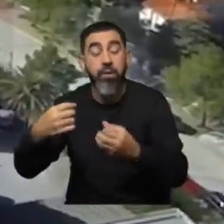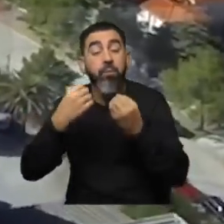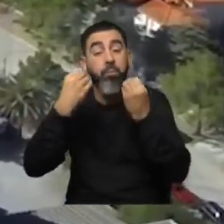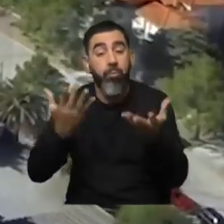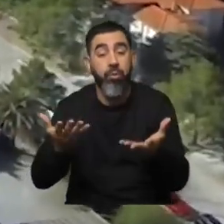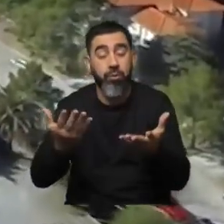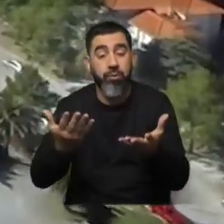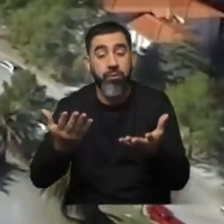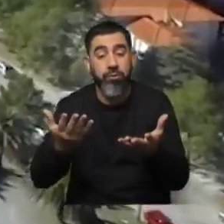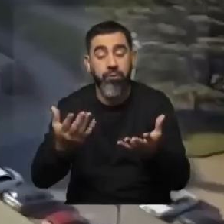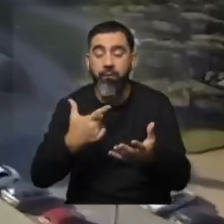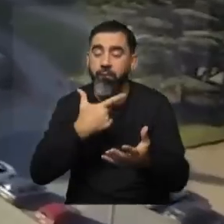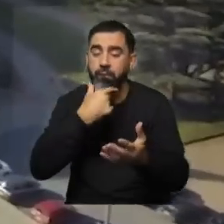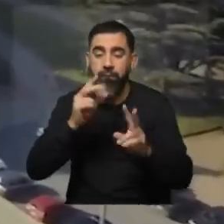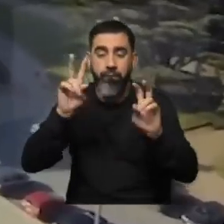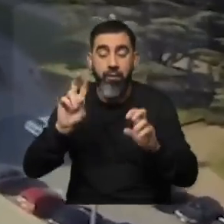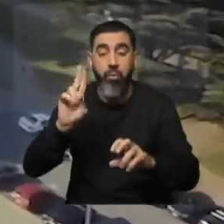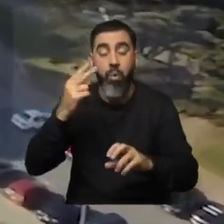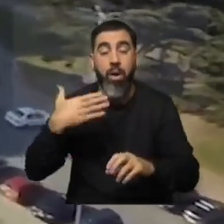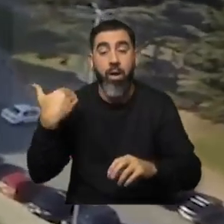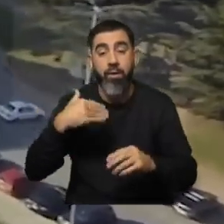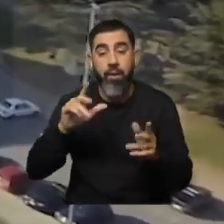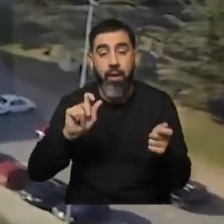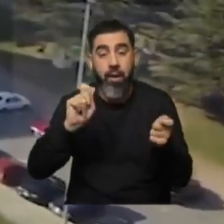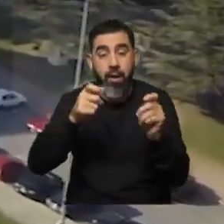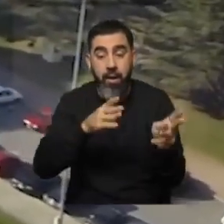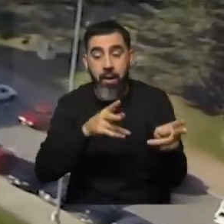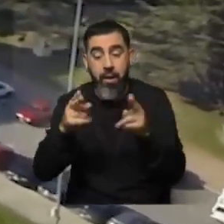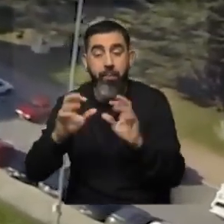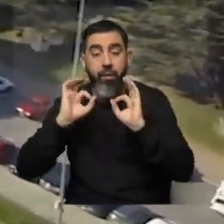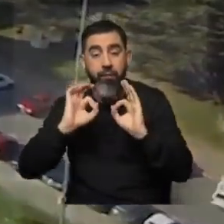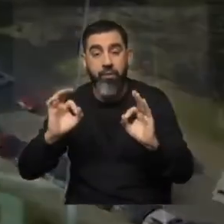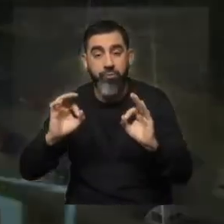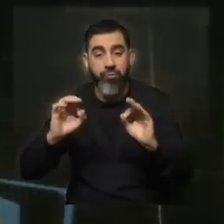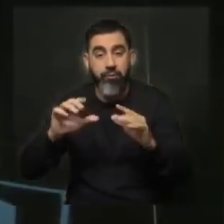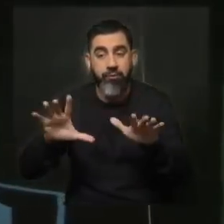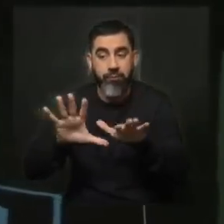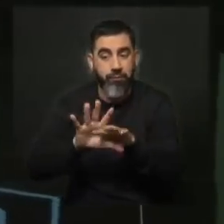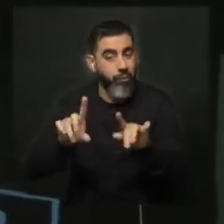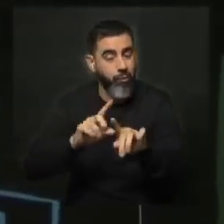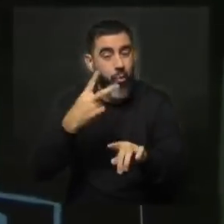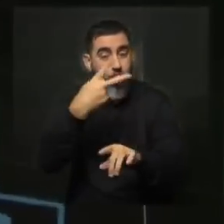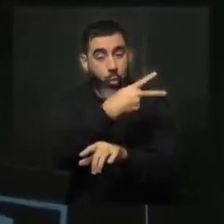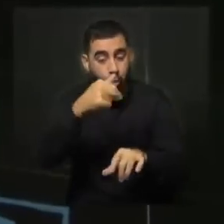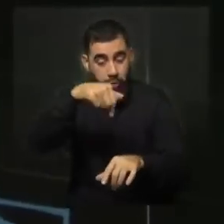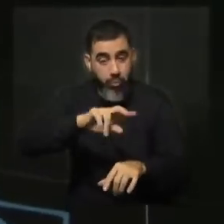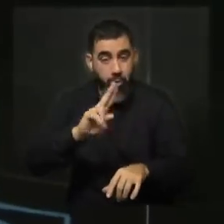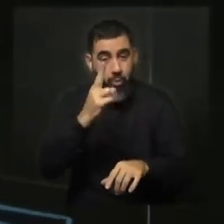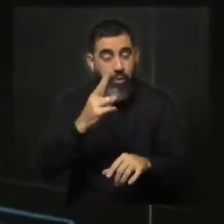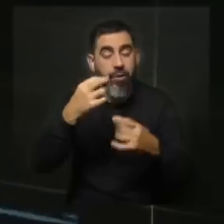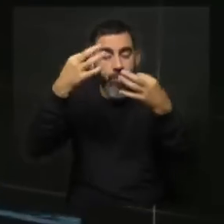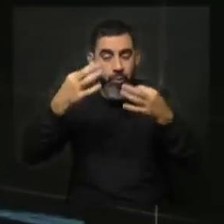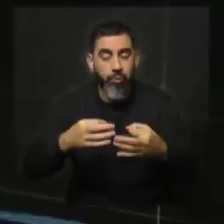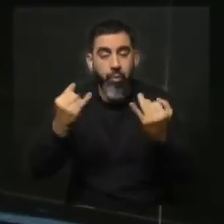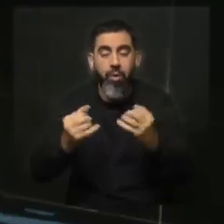una cuestión bastante sencilla Uruguay Argentina desfasan sus desfasan sus vacaciones nosotros tenemos siempre las dos primeras semanas que además coincide